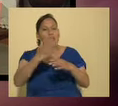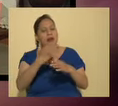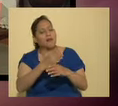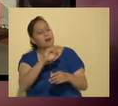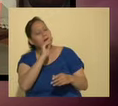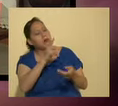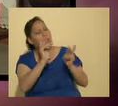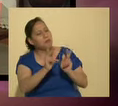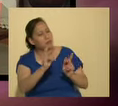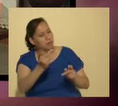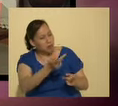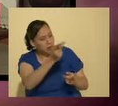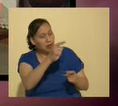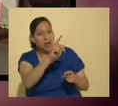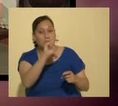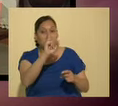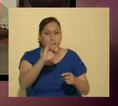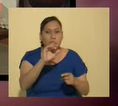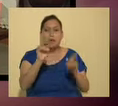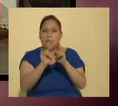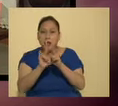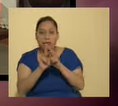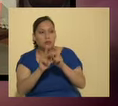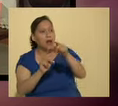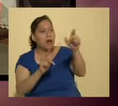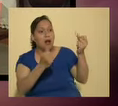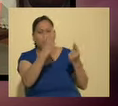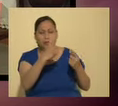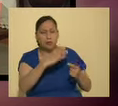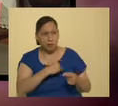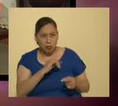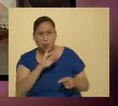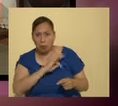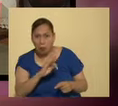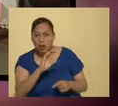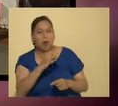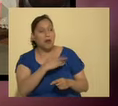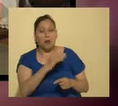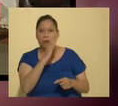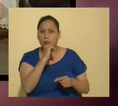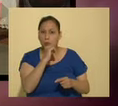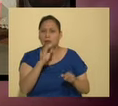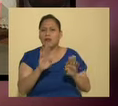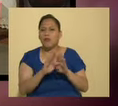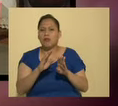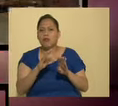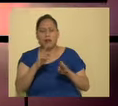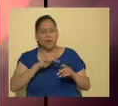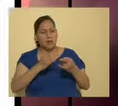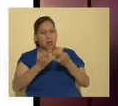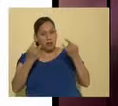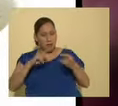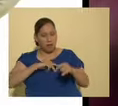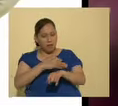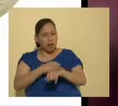con mamá, papá, los tíos, los primos, para que te des cuenta cuánto sabes realmente de tu historia